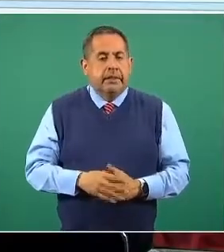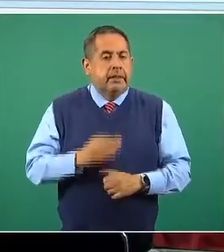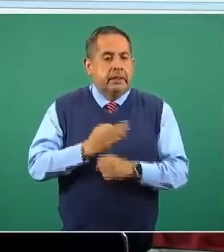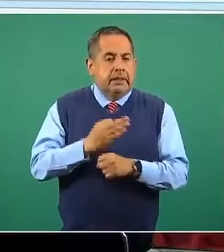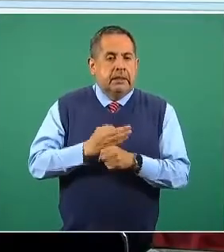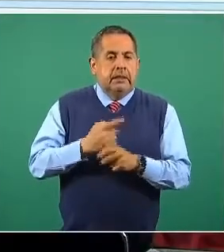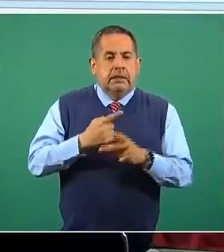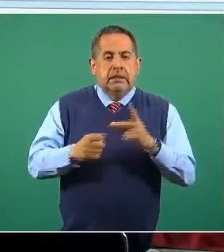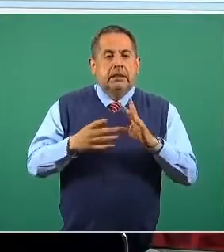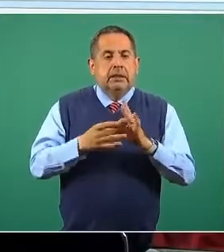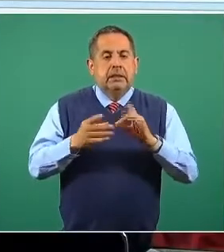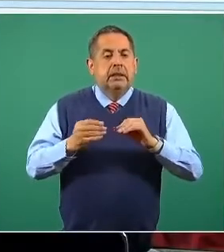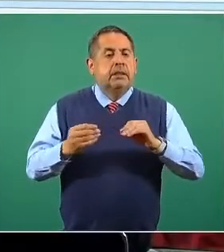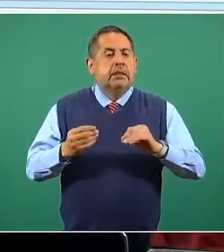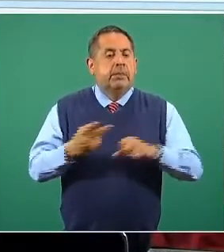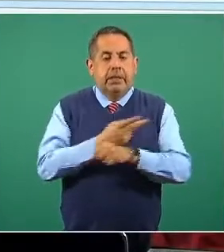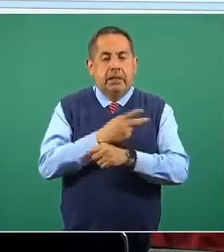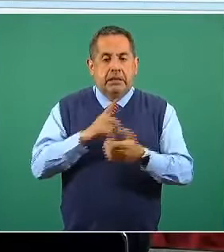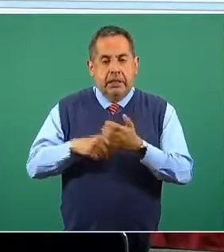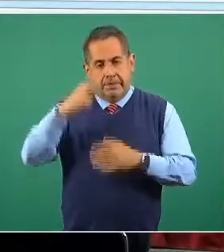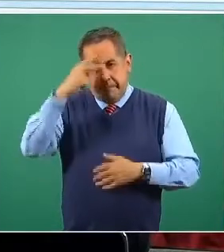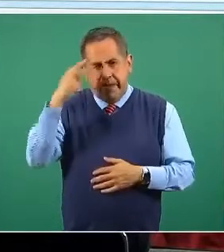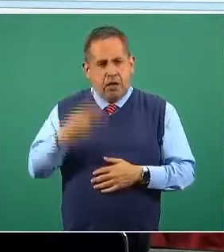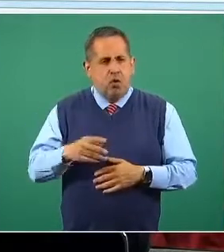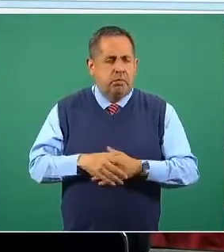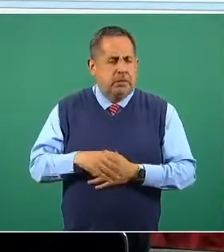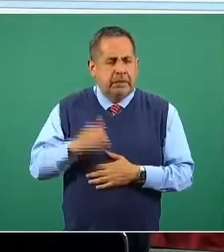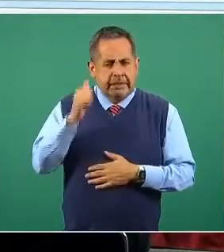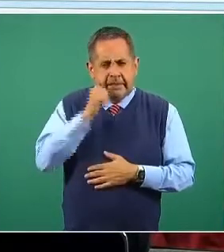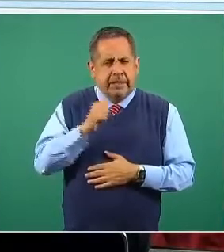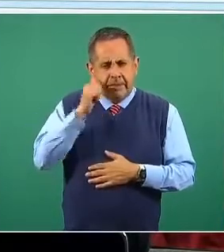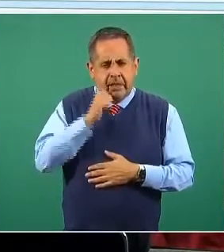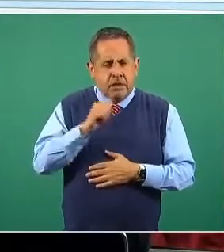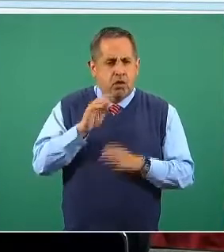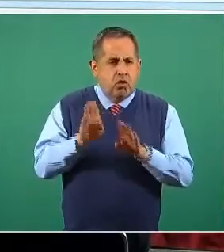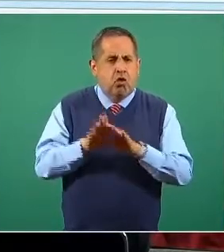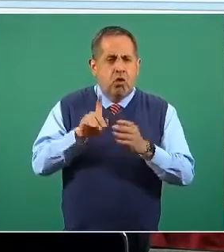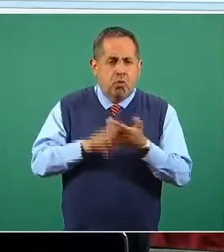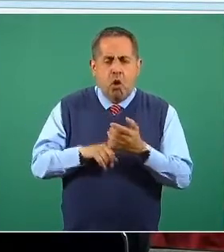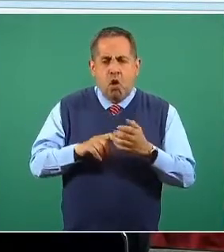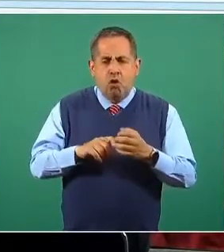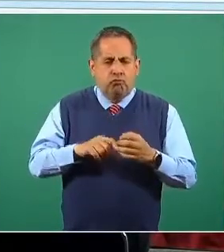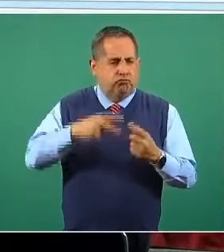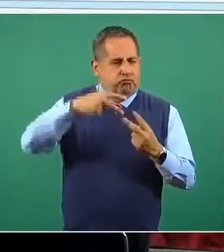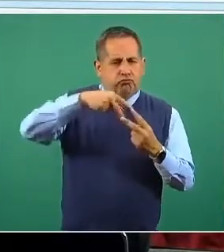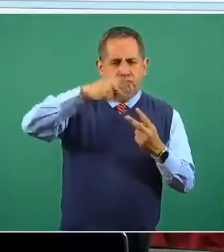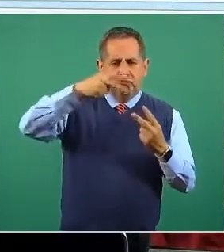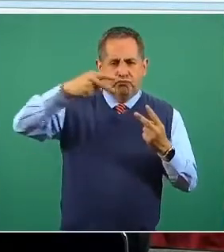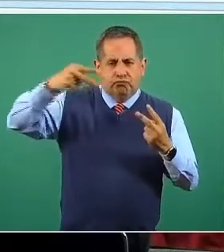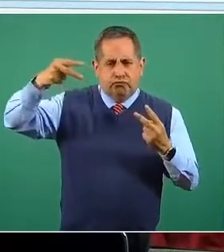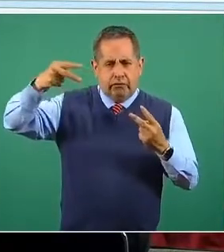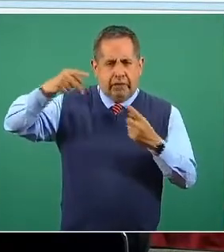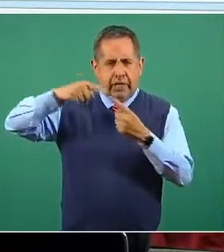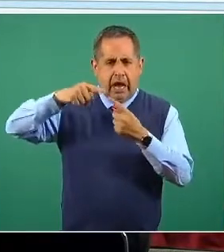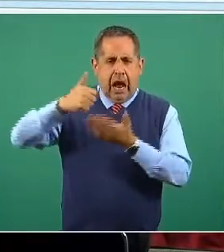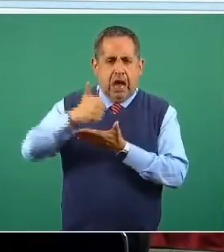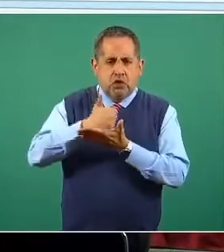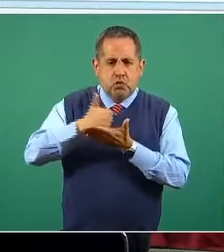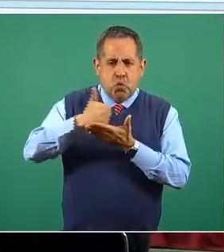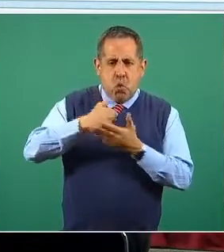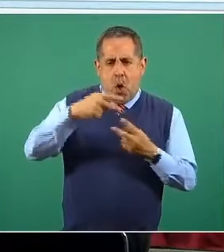actualizar las cifras para México, lo hacemos siempre a través de nuestra curva de color azul, en donde